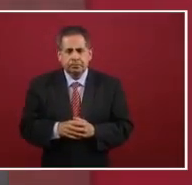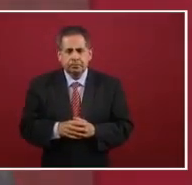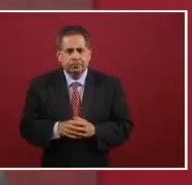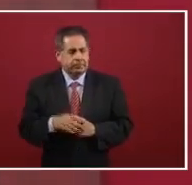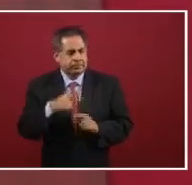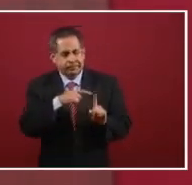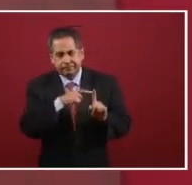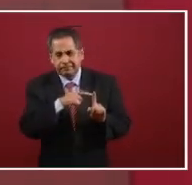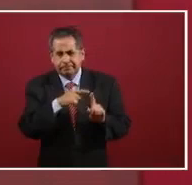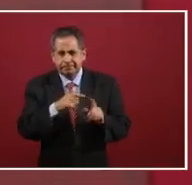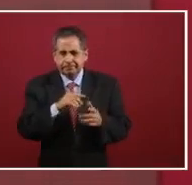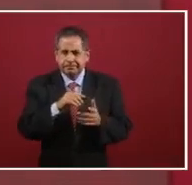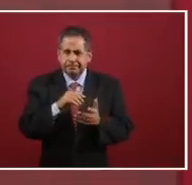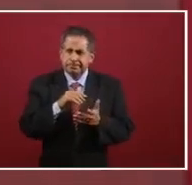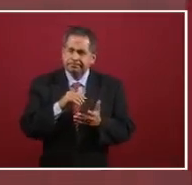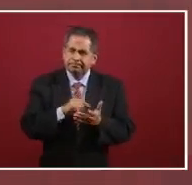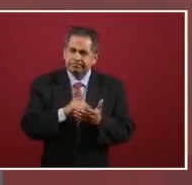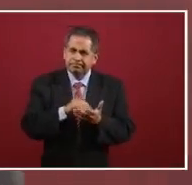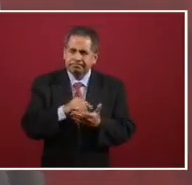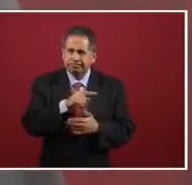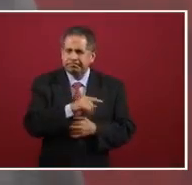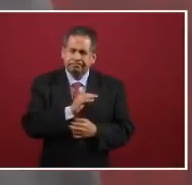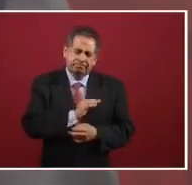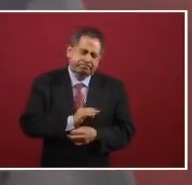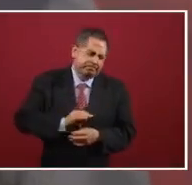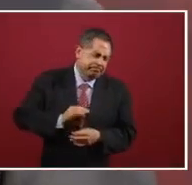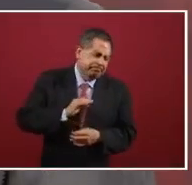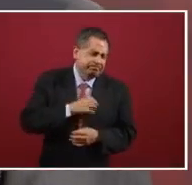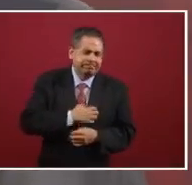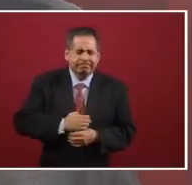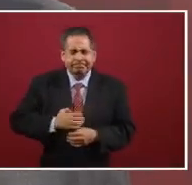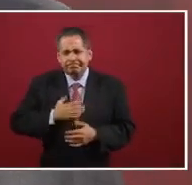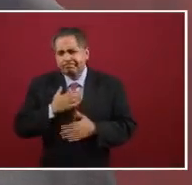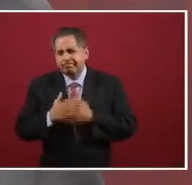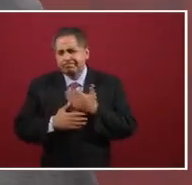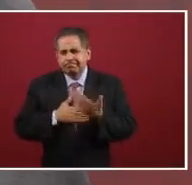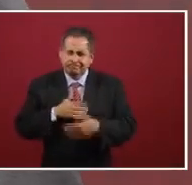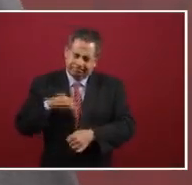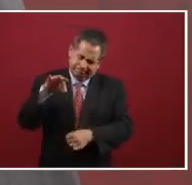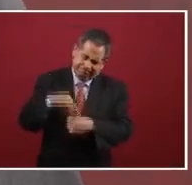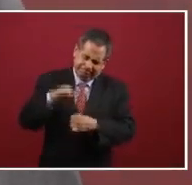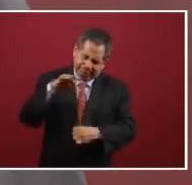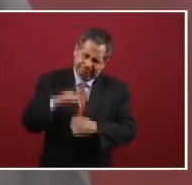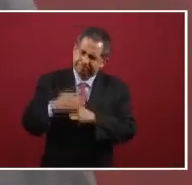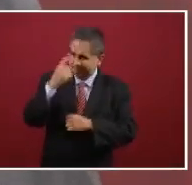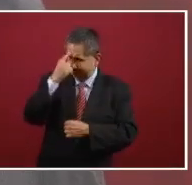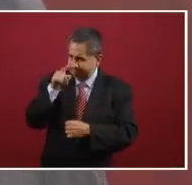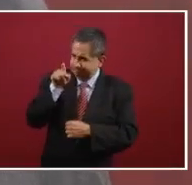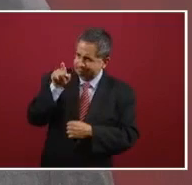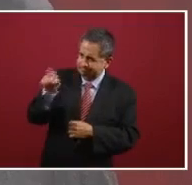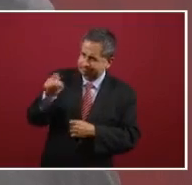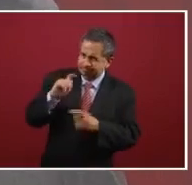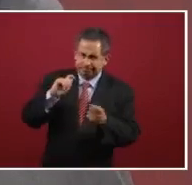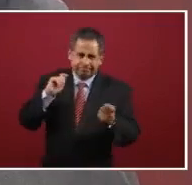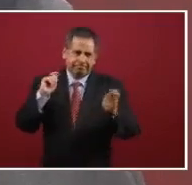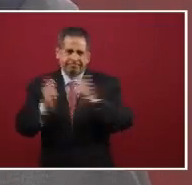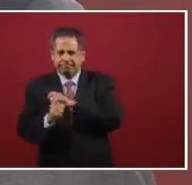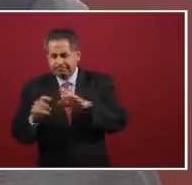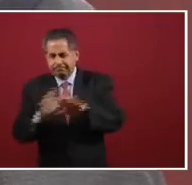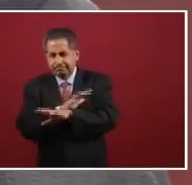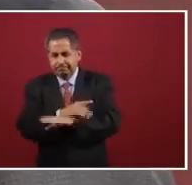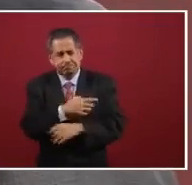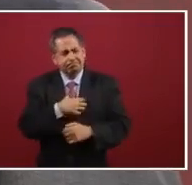todavía la felicidad de haber votado por la transformación.